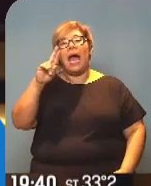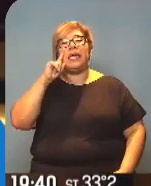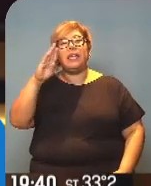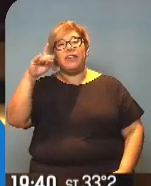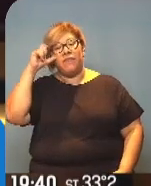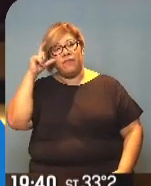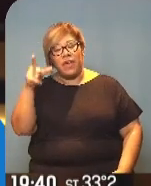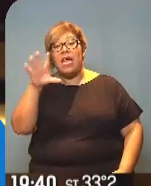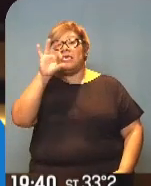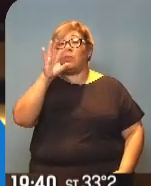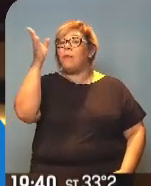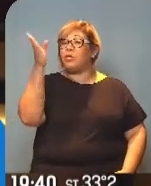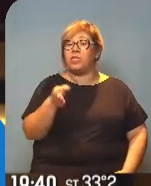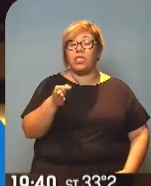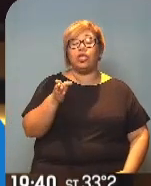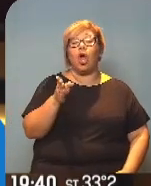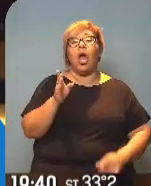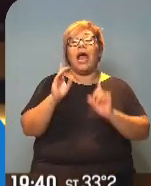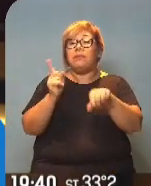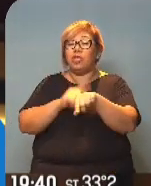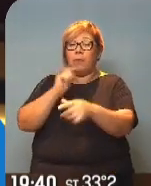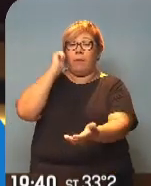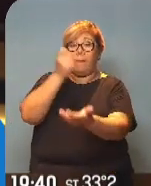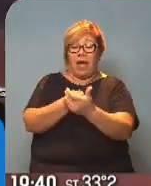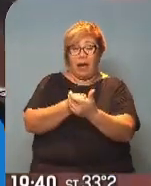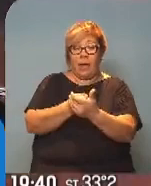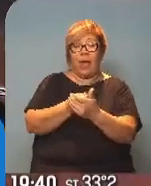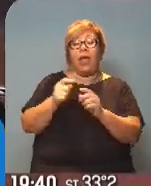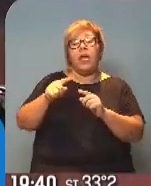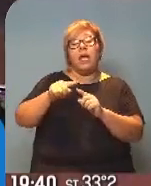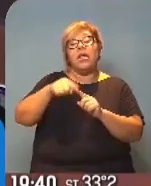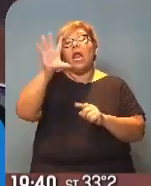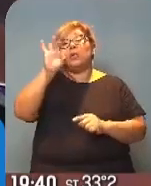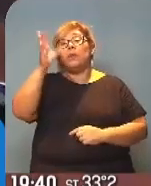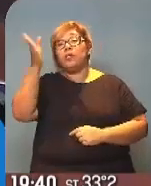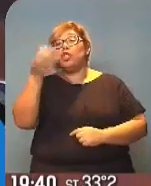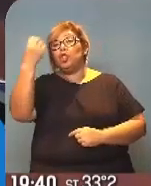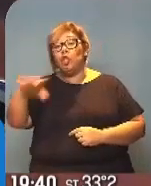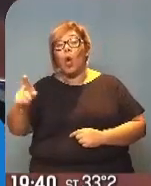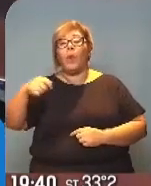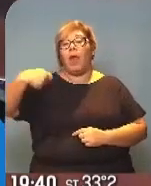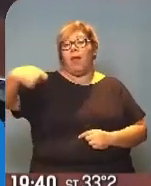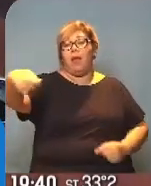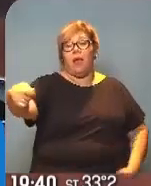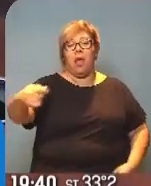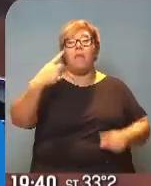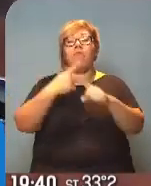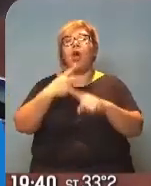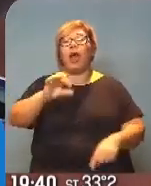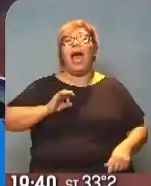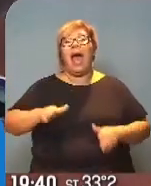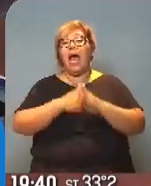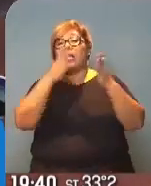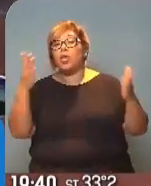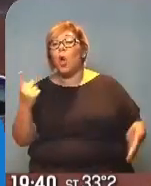de inmediato y otro 50% financiado al 1% de interés anual. O sea, yo quiero conseguir un crédito de ese tipo.